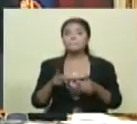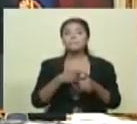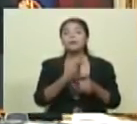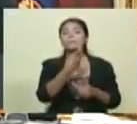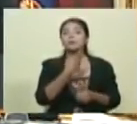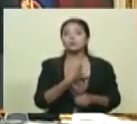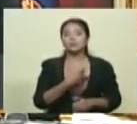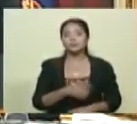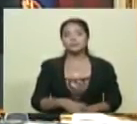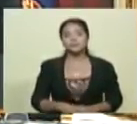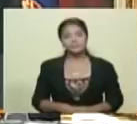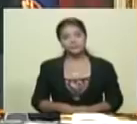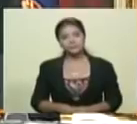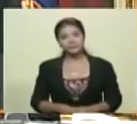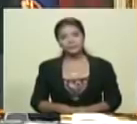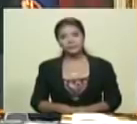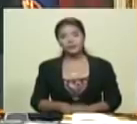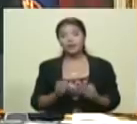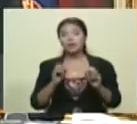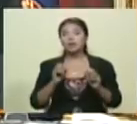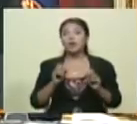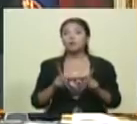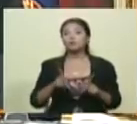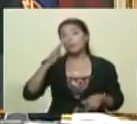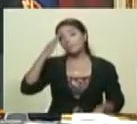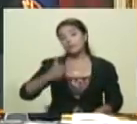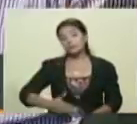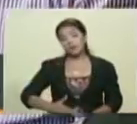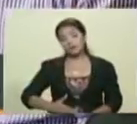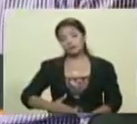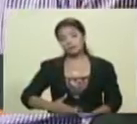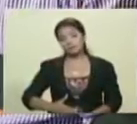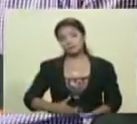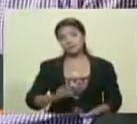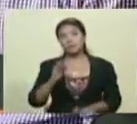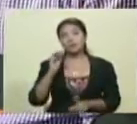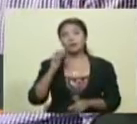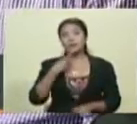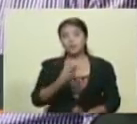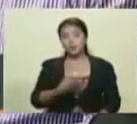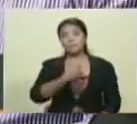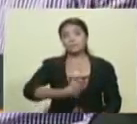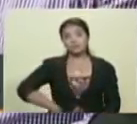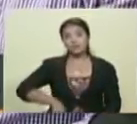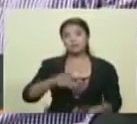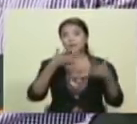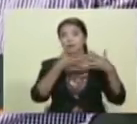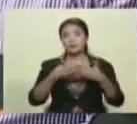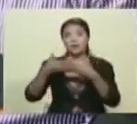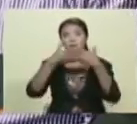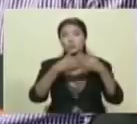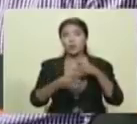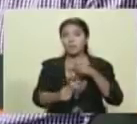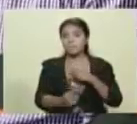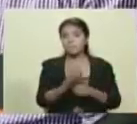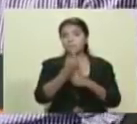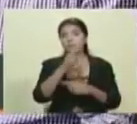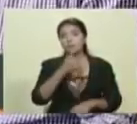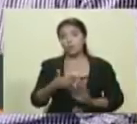hacía, la opción militar anunciada por el presidente de Estados Unidos como amenaza contra